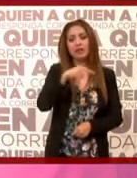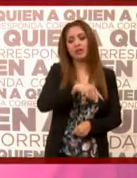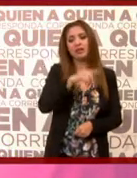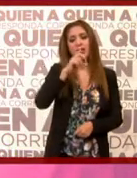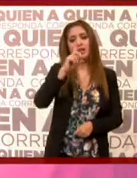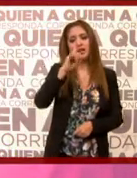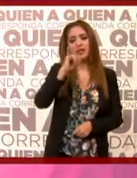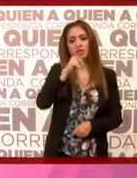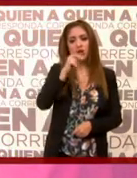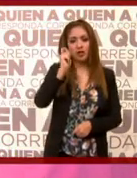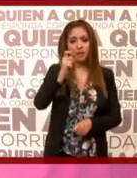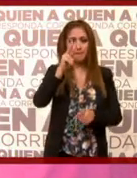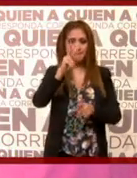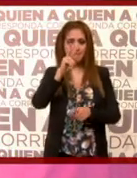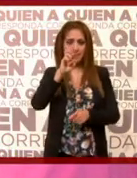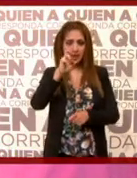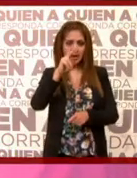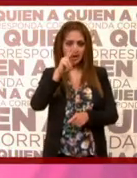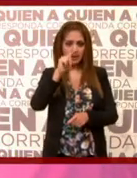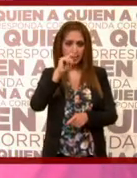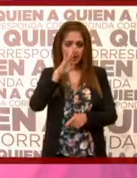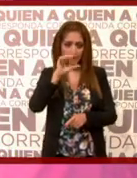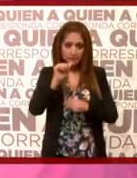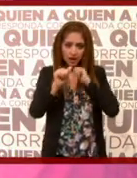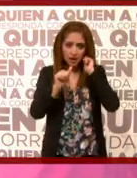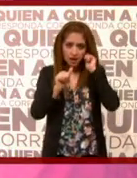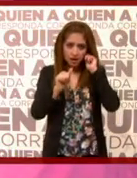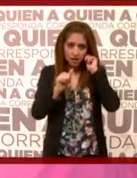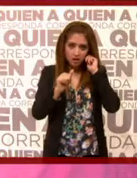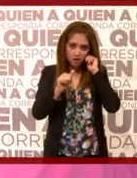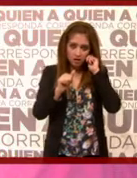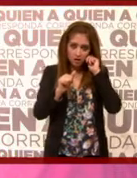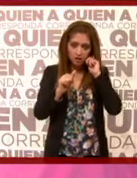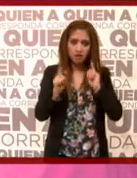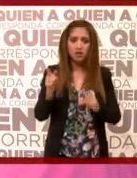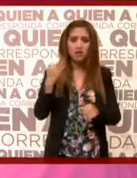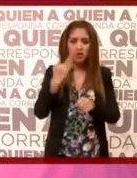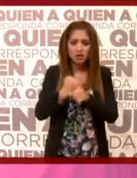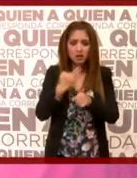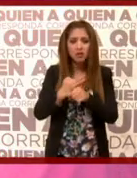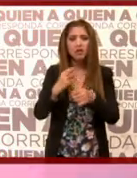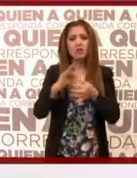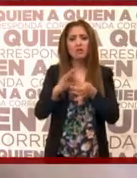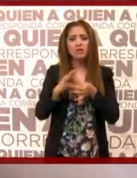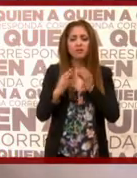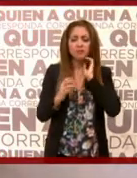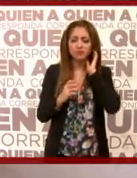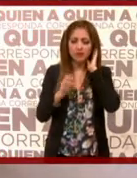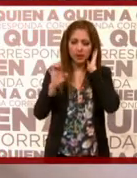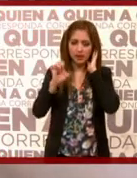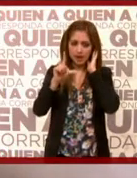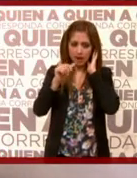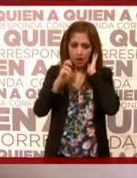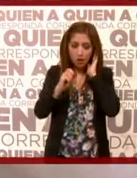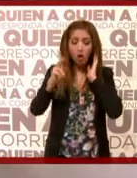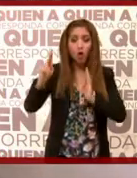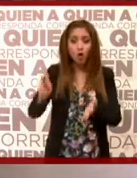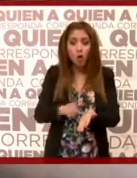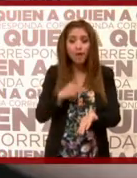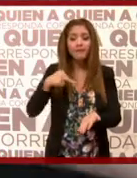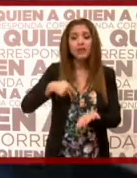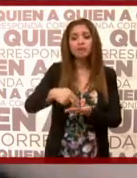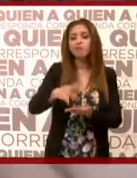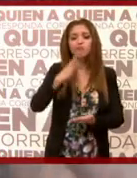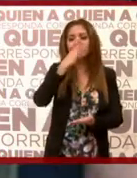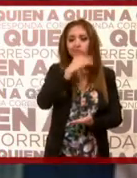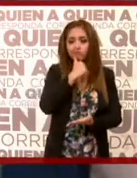en la vértebra de médula espinal y que ya no iba a caminar mi esposo y que era necesario tomar los estudios. Don Eladio no volverá a caminar y